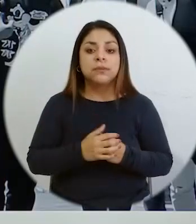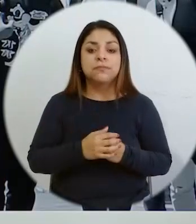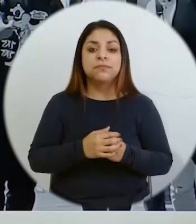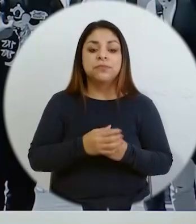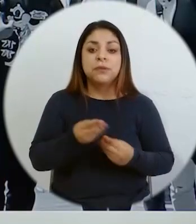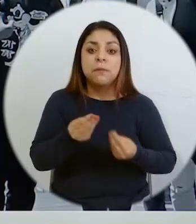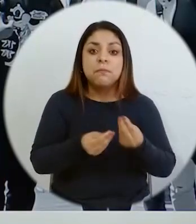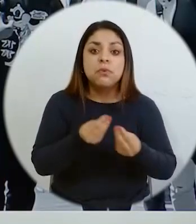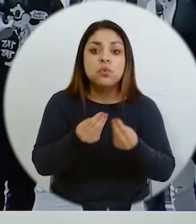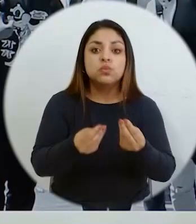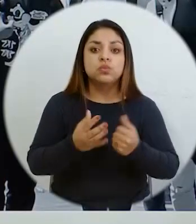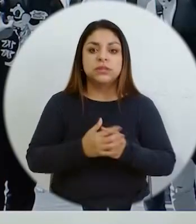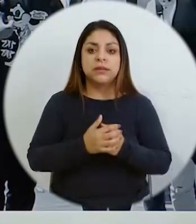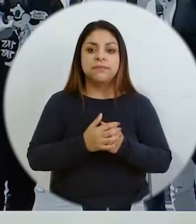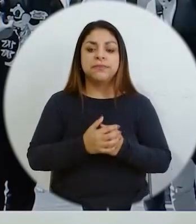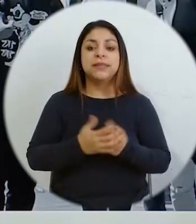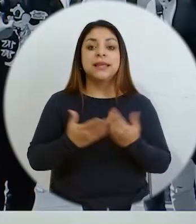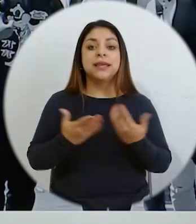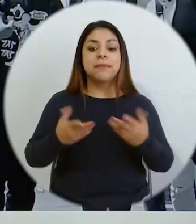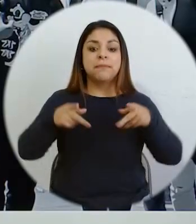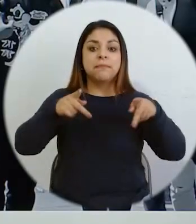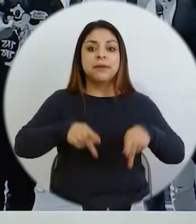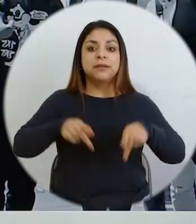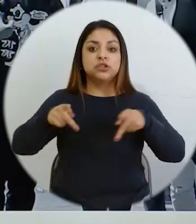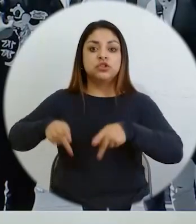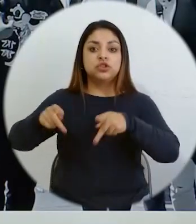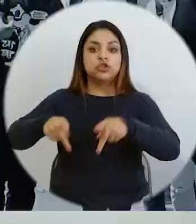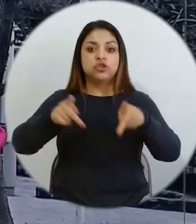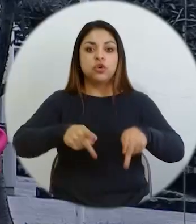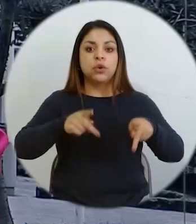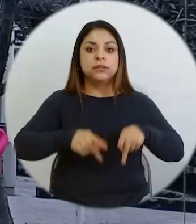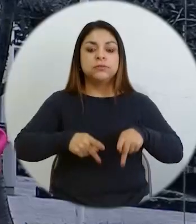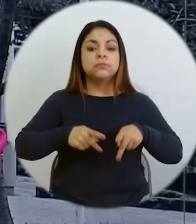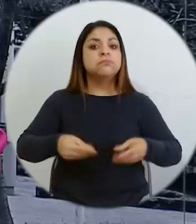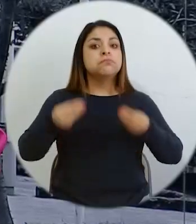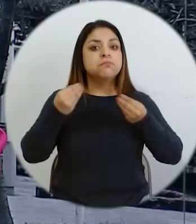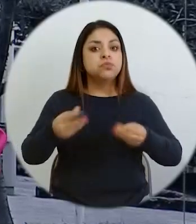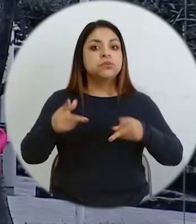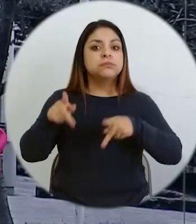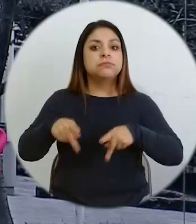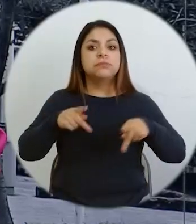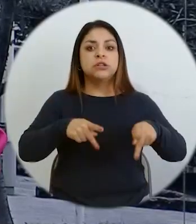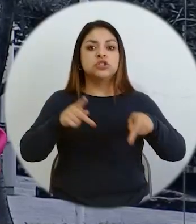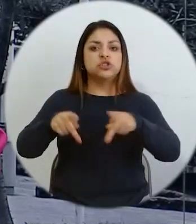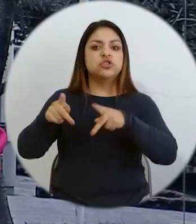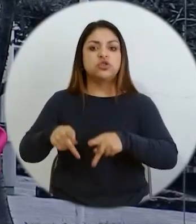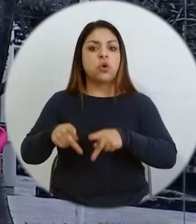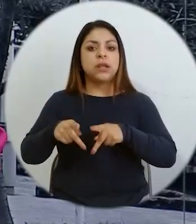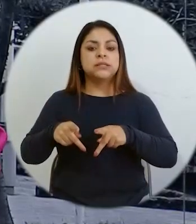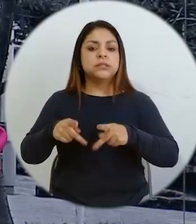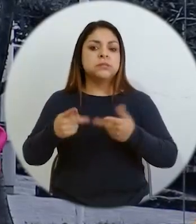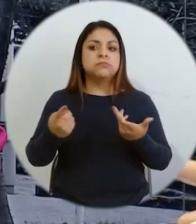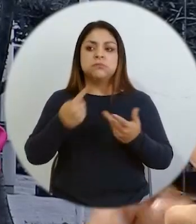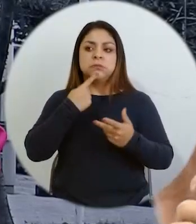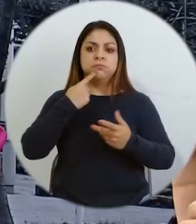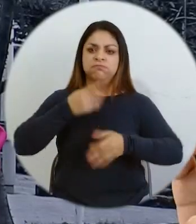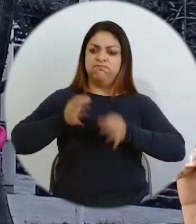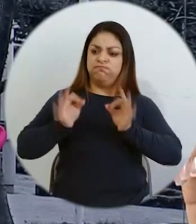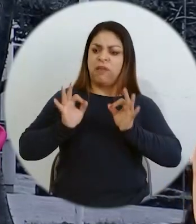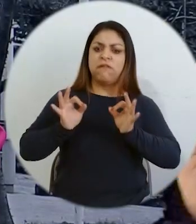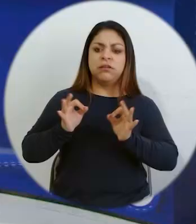ellos, muchas personas legitiman la forma de disciplinar con violencia, y